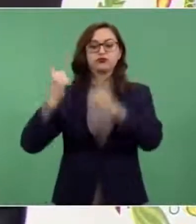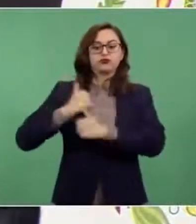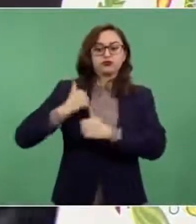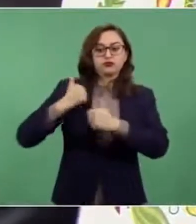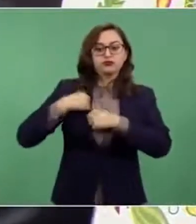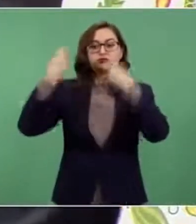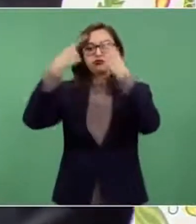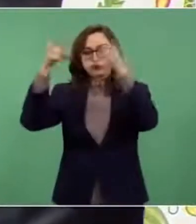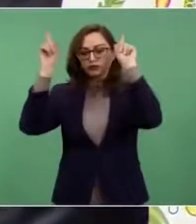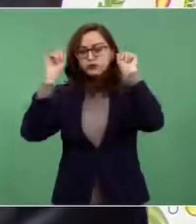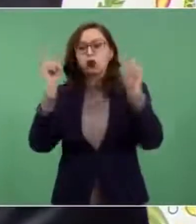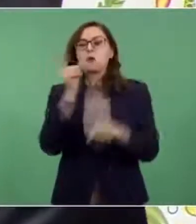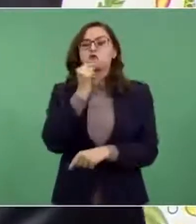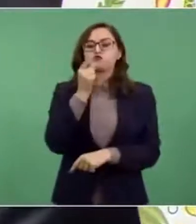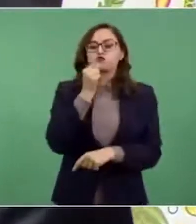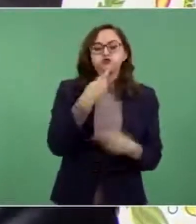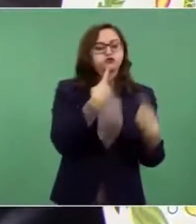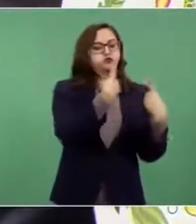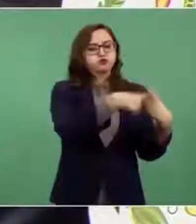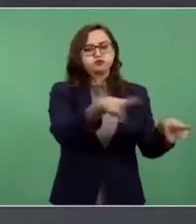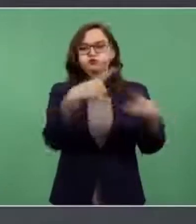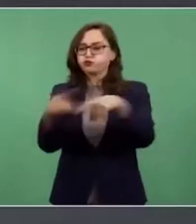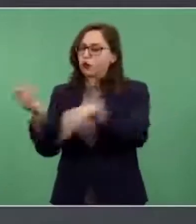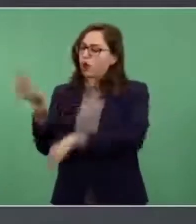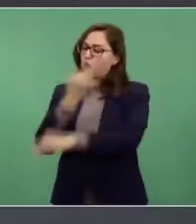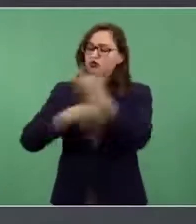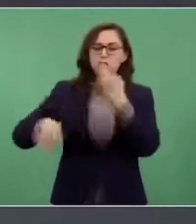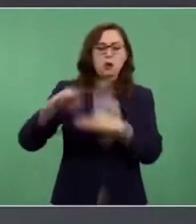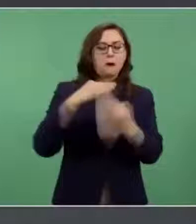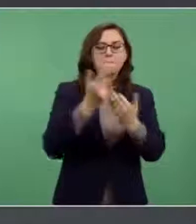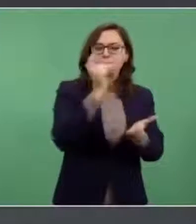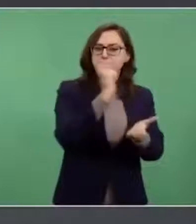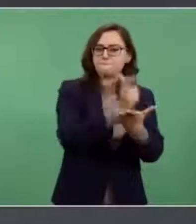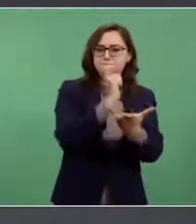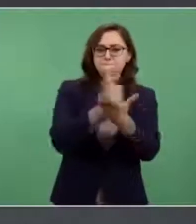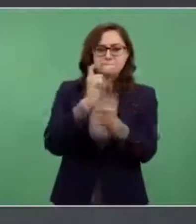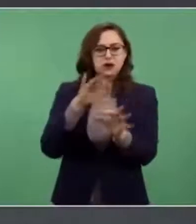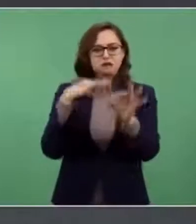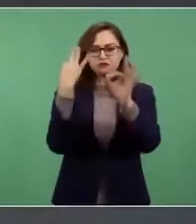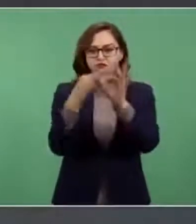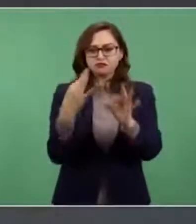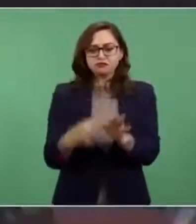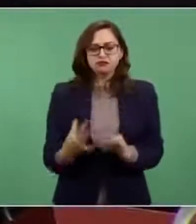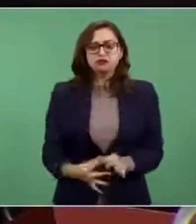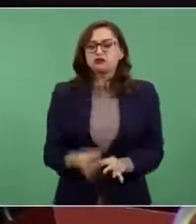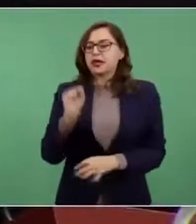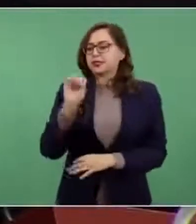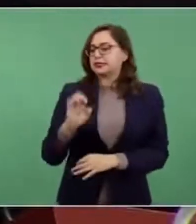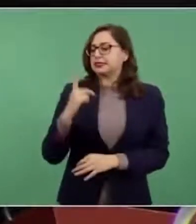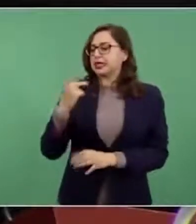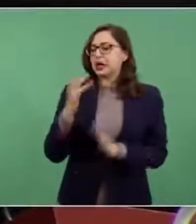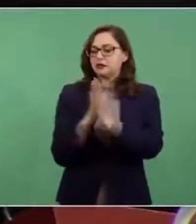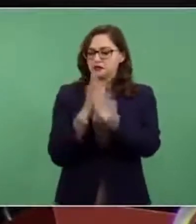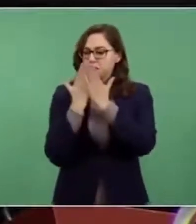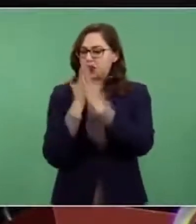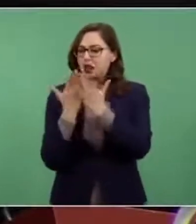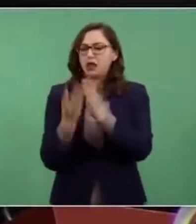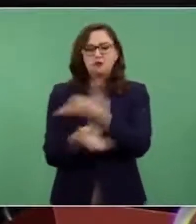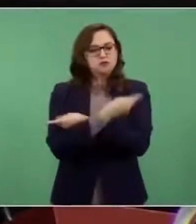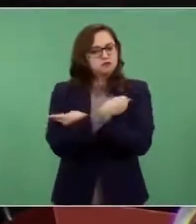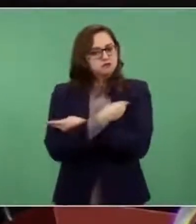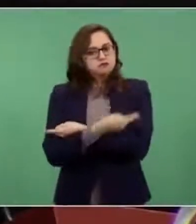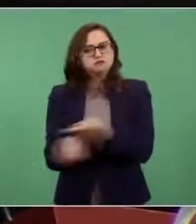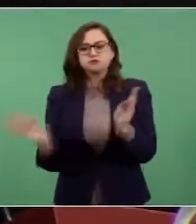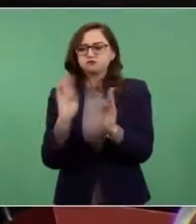marinos, policías y otros servidores públicos. No han faltado los libros de texto para el nivel básico